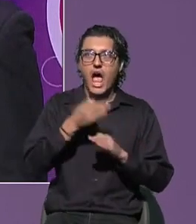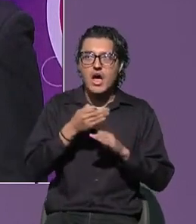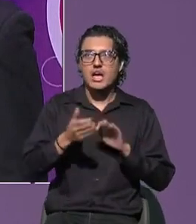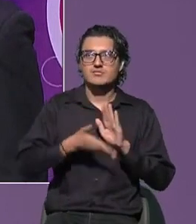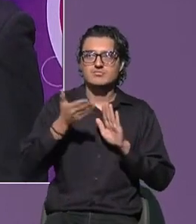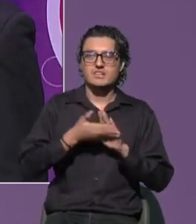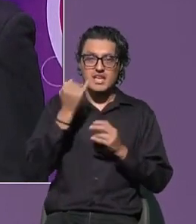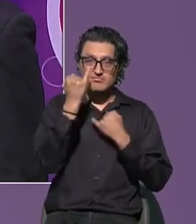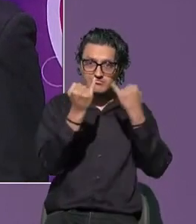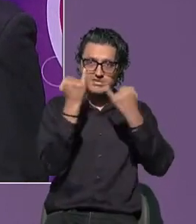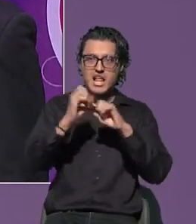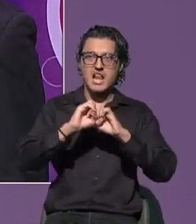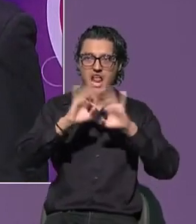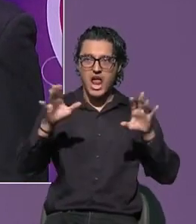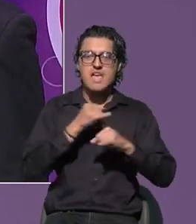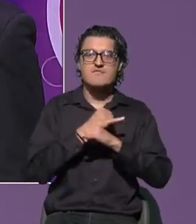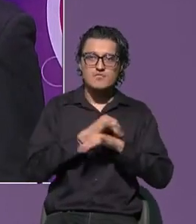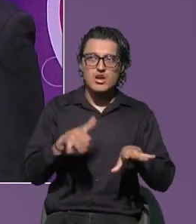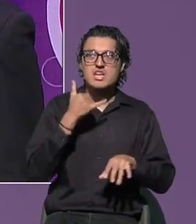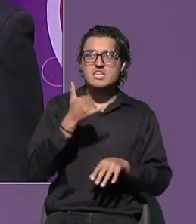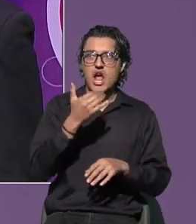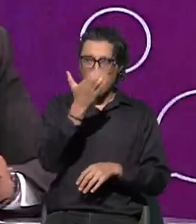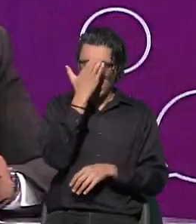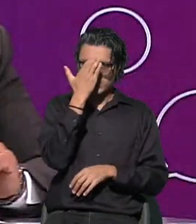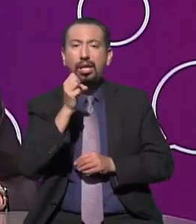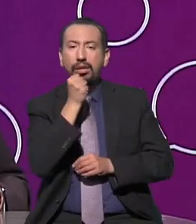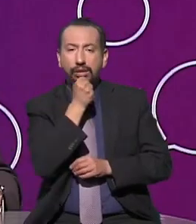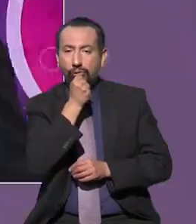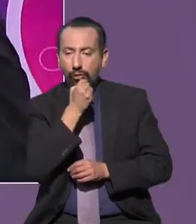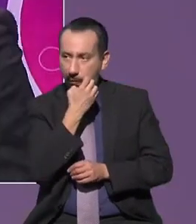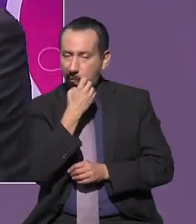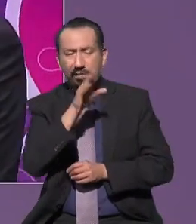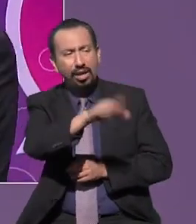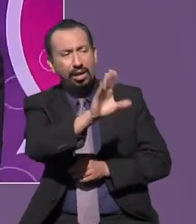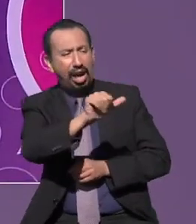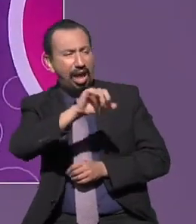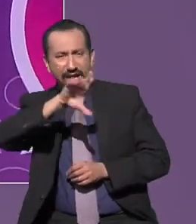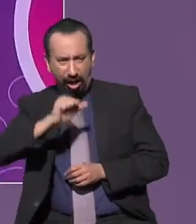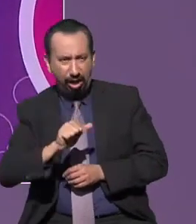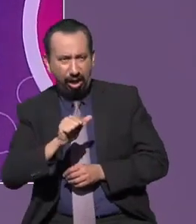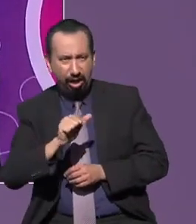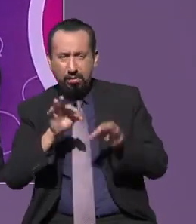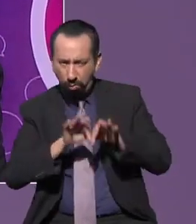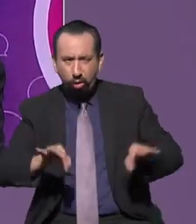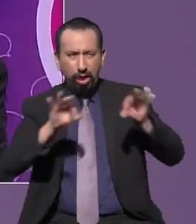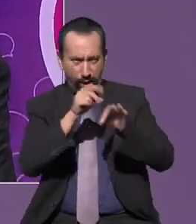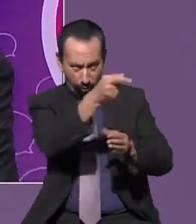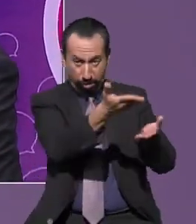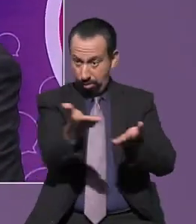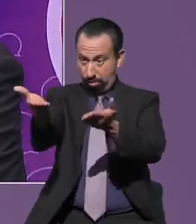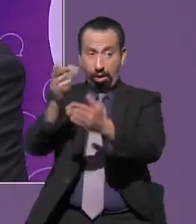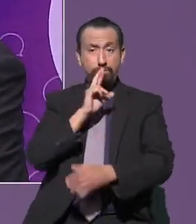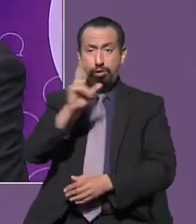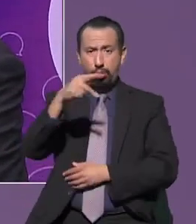ideas claras con información y sobre todo con conocimiento de la ciudad Alejandra yo creo es bien importante que le respondas a la ciudadanía